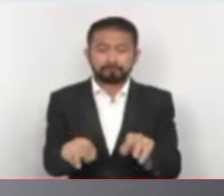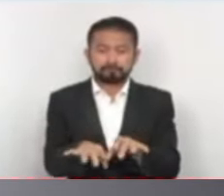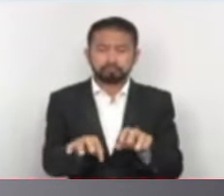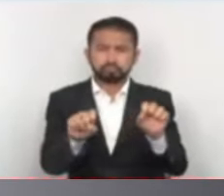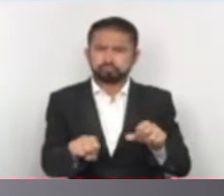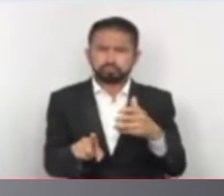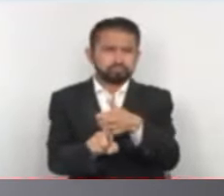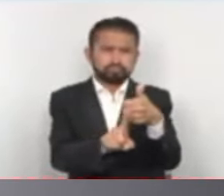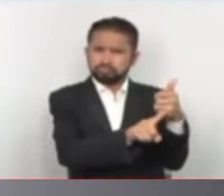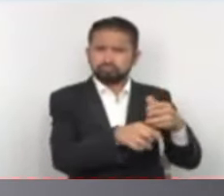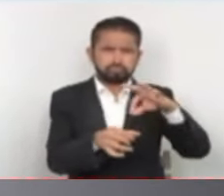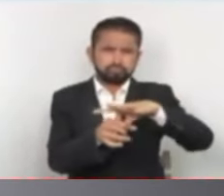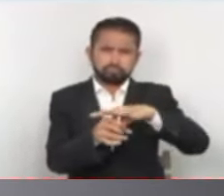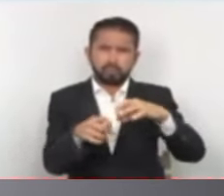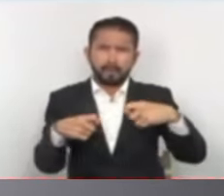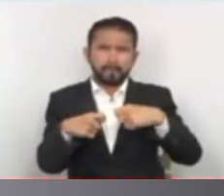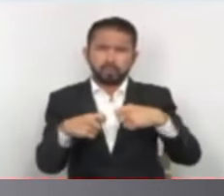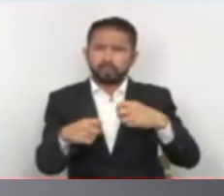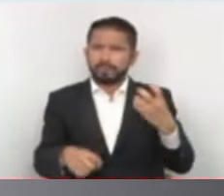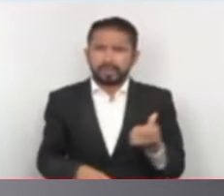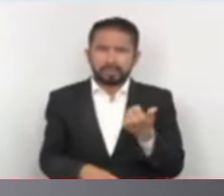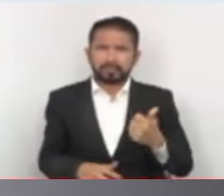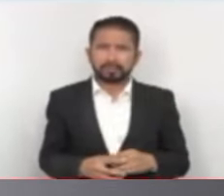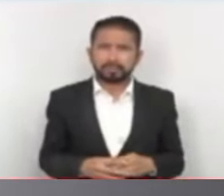accesar a un voto más fácil.